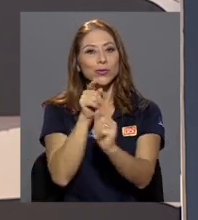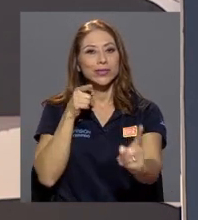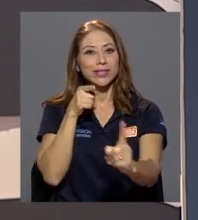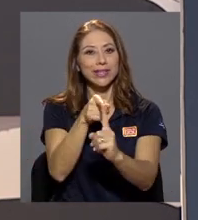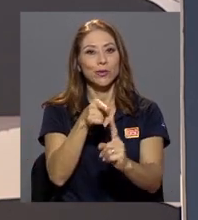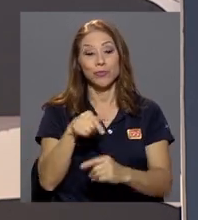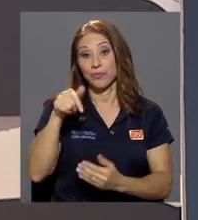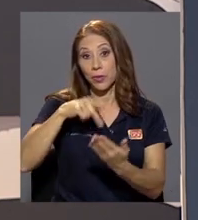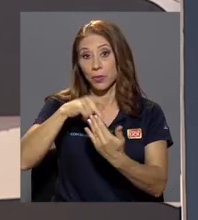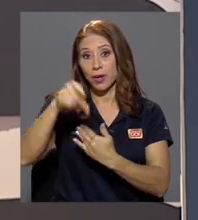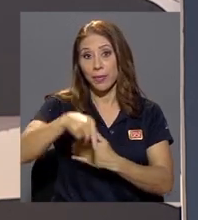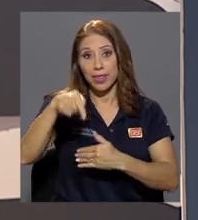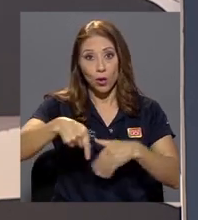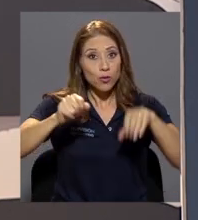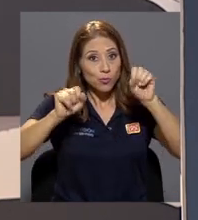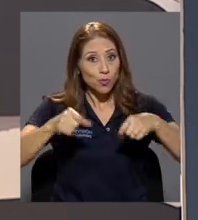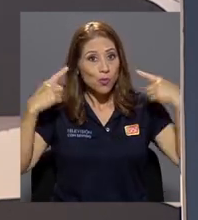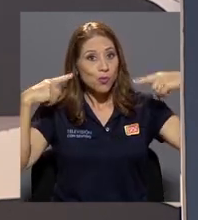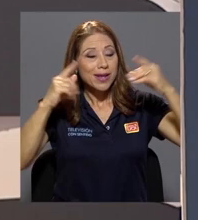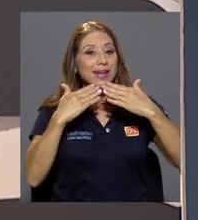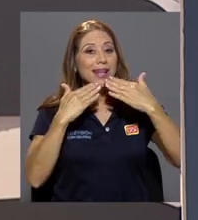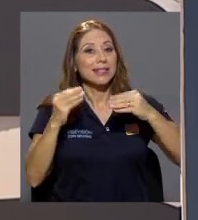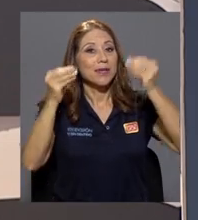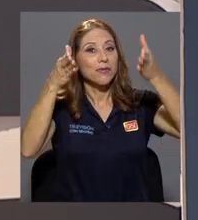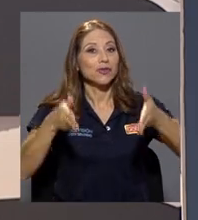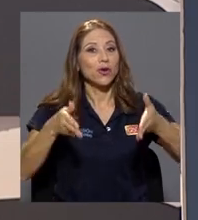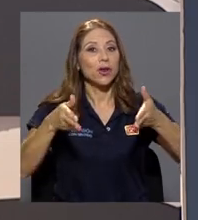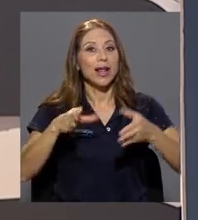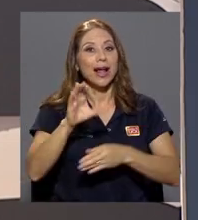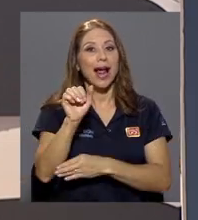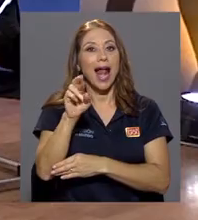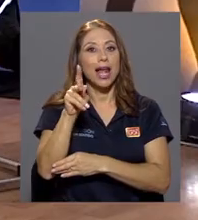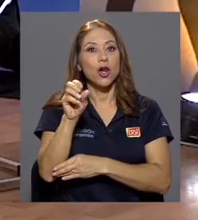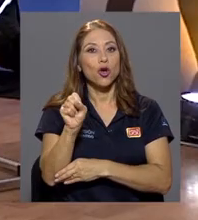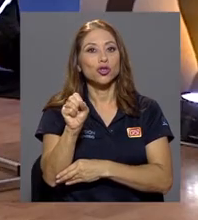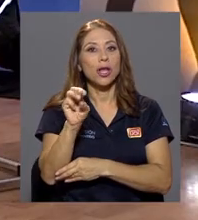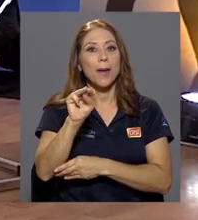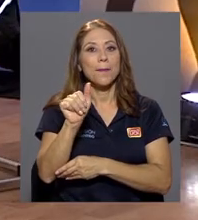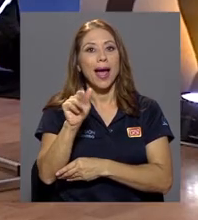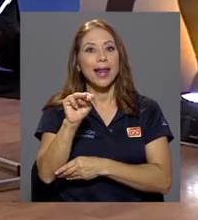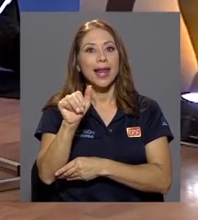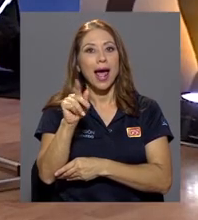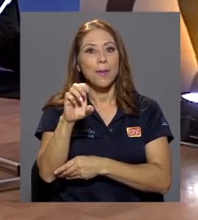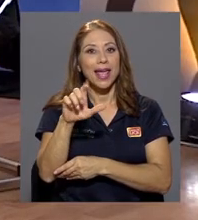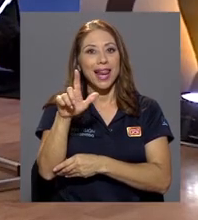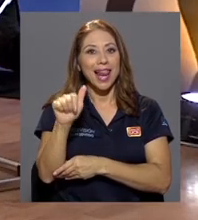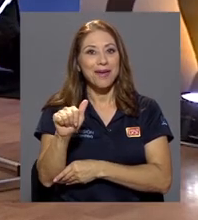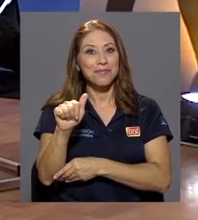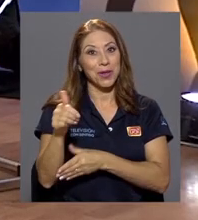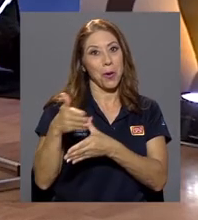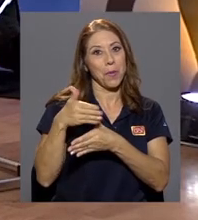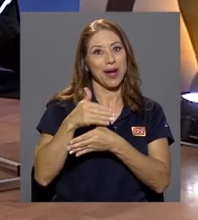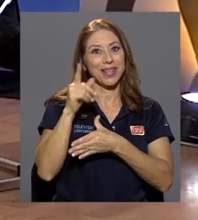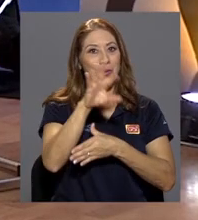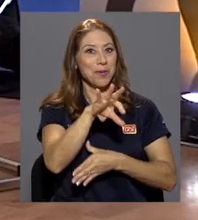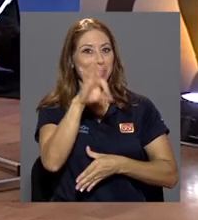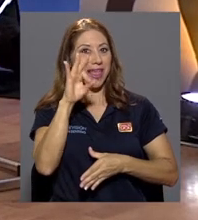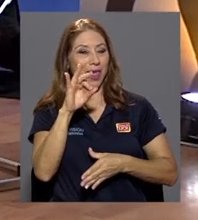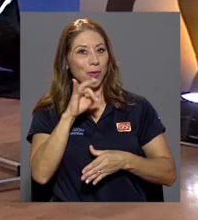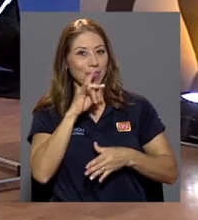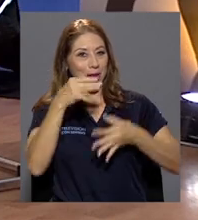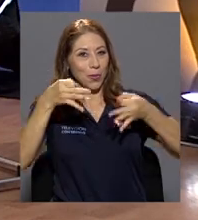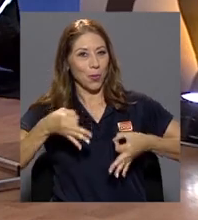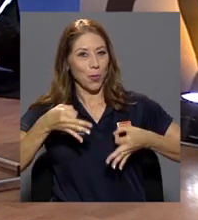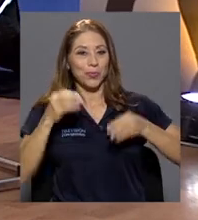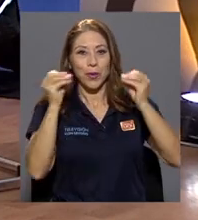el programa de hoy es posible gracias al profesor carlos malavé la que nos comparte uno de esos invitados de lujo que es el